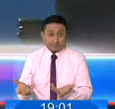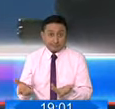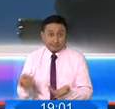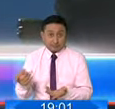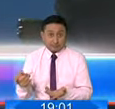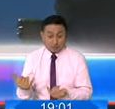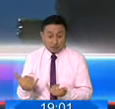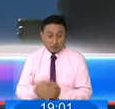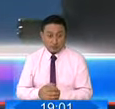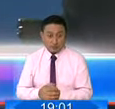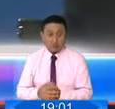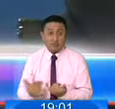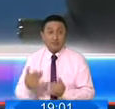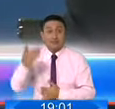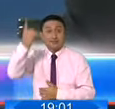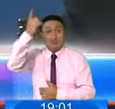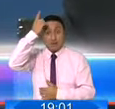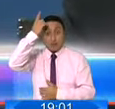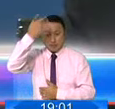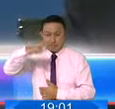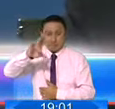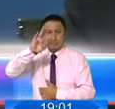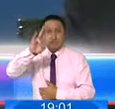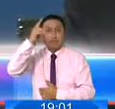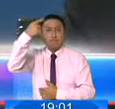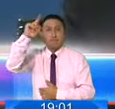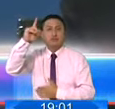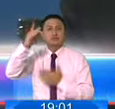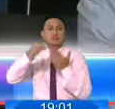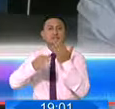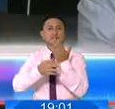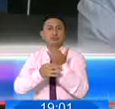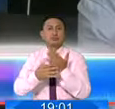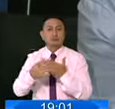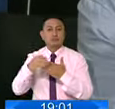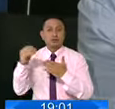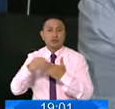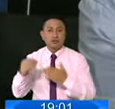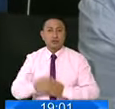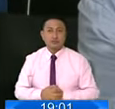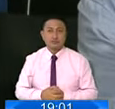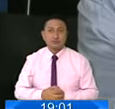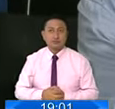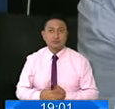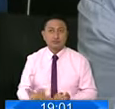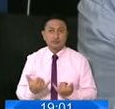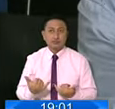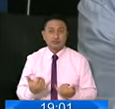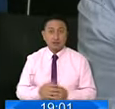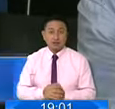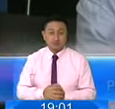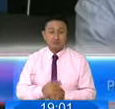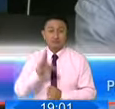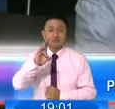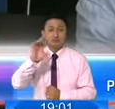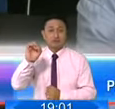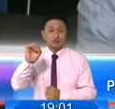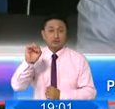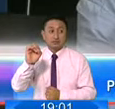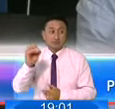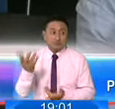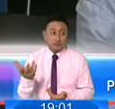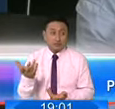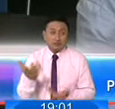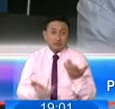llegaron a tener una deuda que hoy suma los 7 millones de dólares. Y ahora quedamos 70. Y posiblemente se tenga